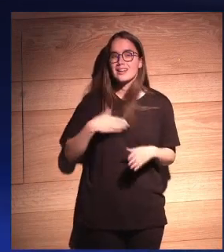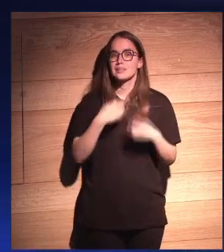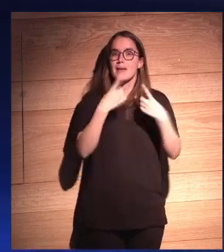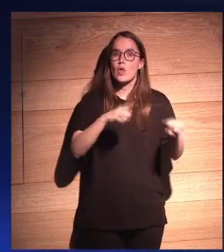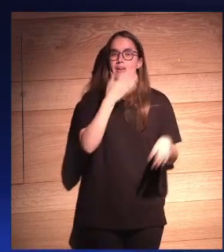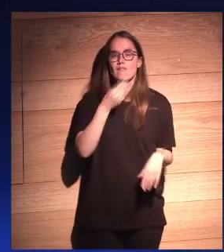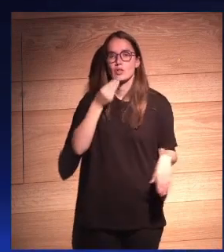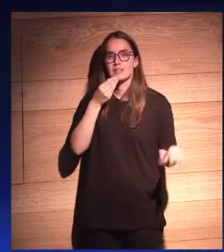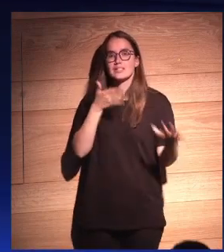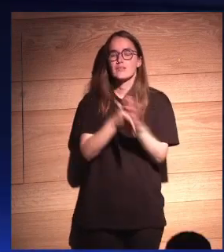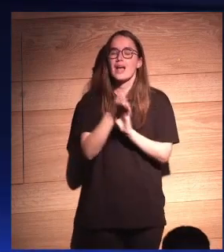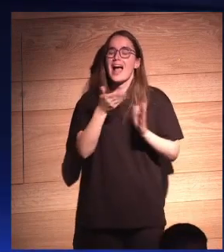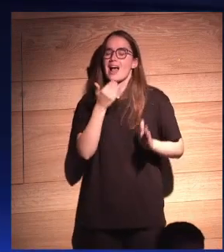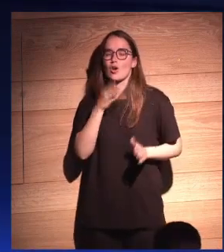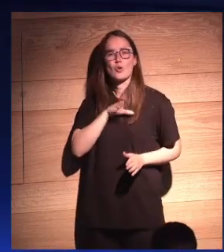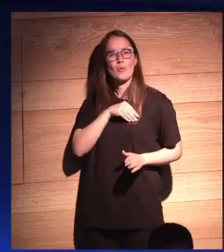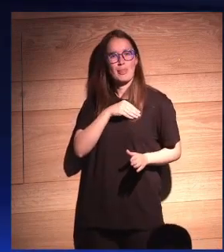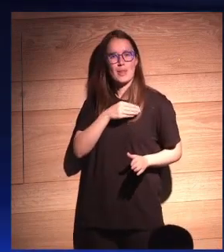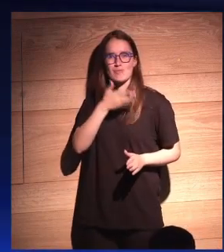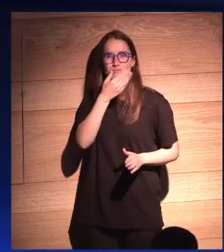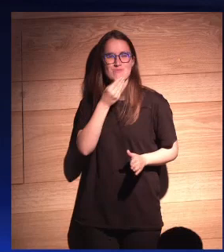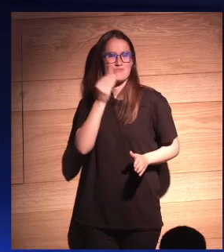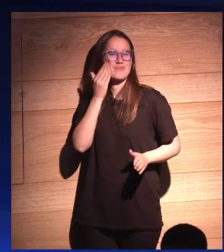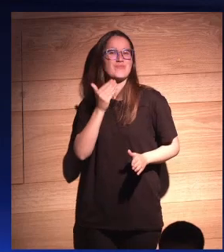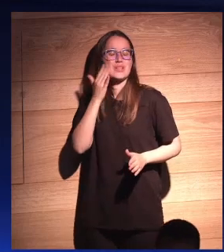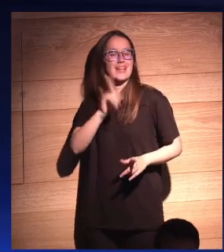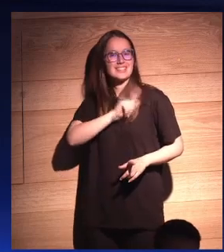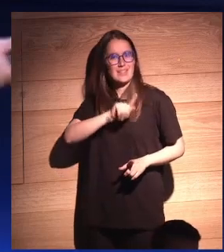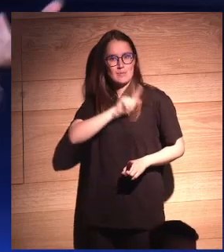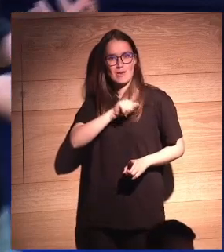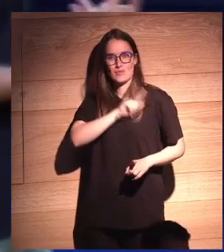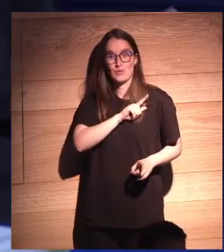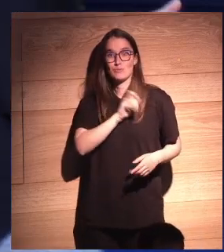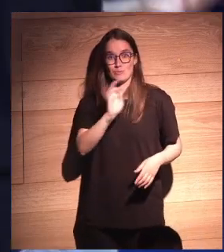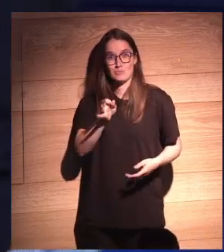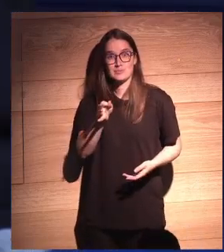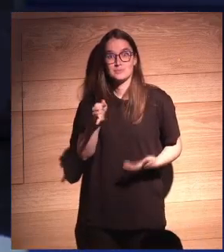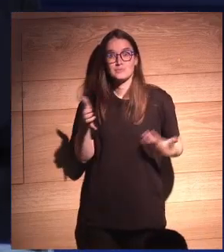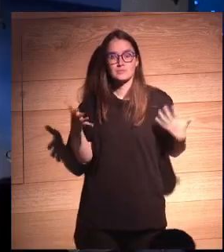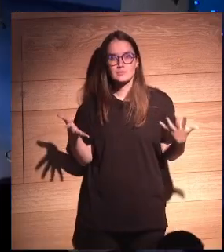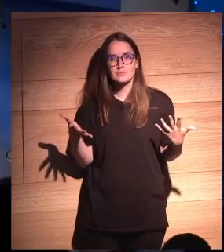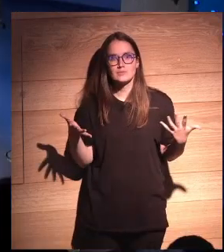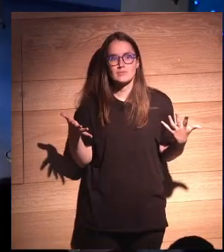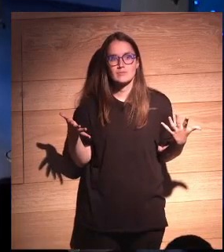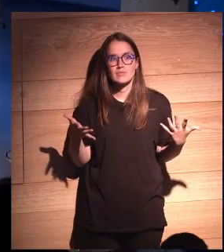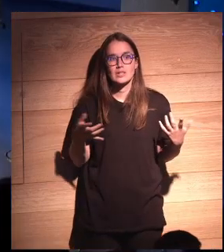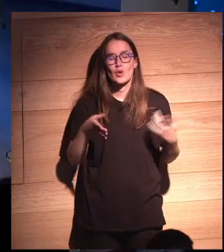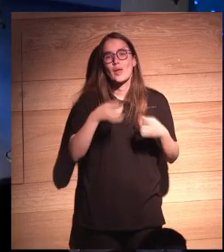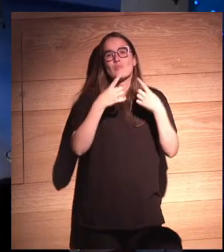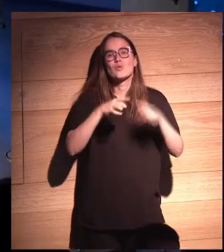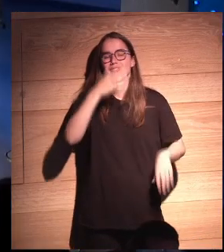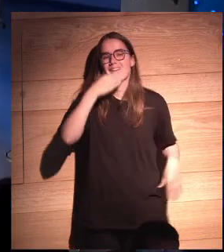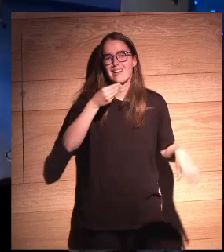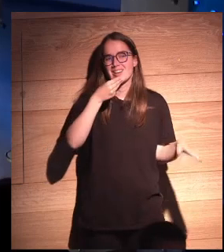linda, bueno, pues estamos hablando de algo tierno, de algo que evoque un sentimiento, ¿no? Y lo de la música linda usualmente